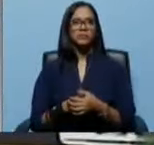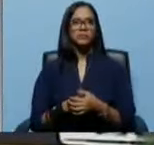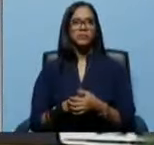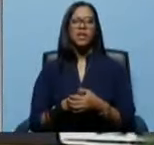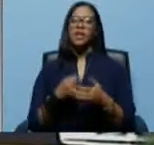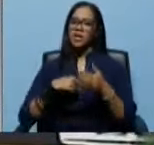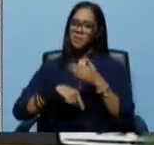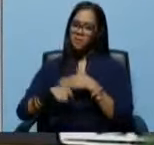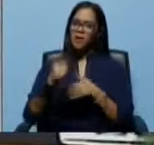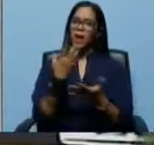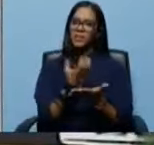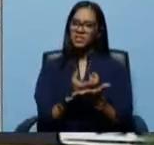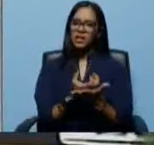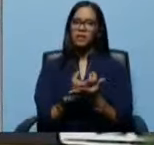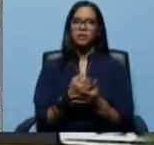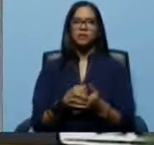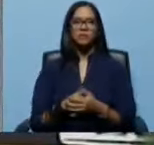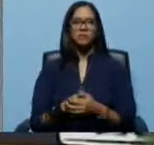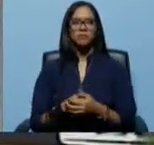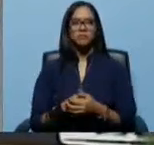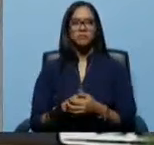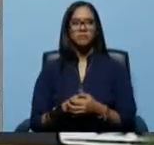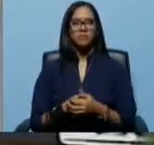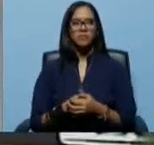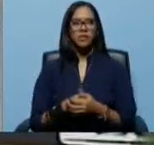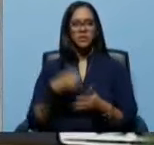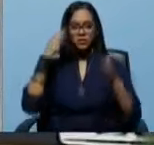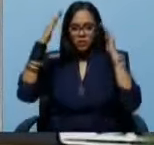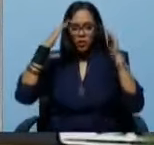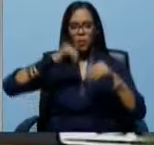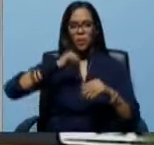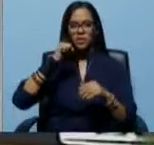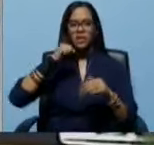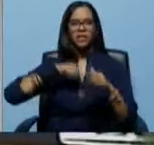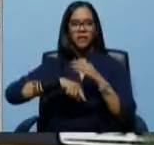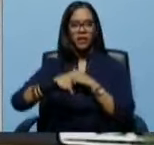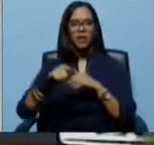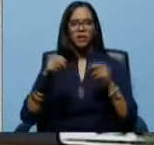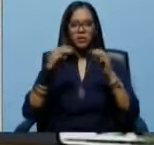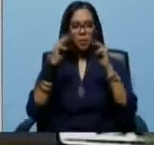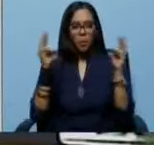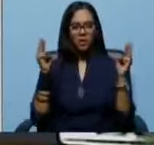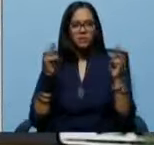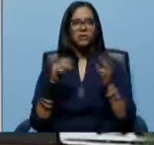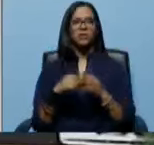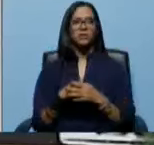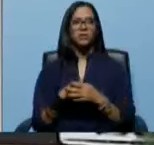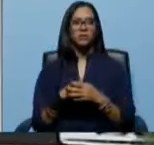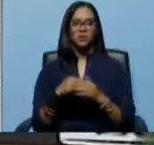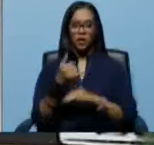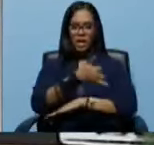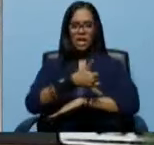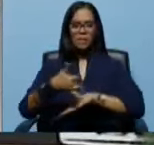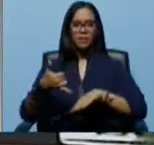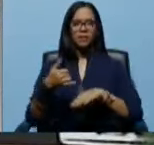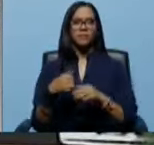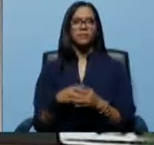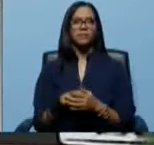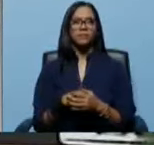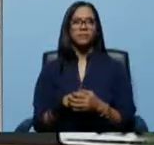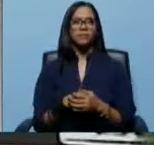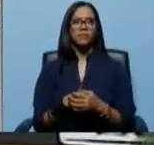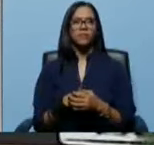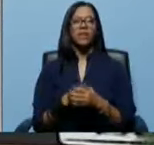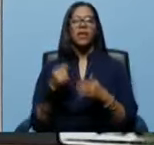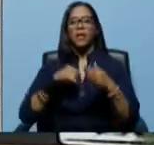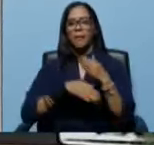Y me fui a las Mercedes. Saludé a unos policías que estaban en la entrada y donde está el puente, donde es el límite, ¿ves? Y